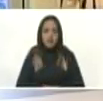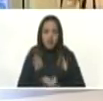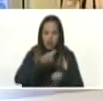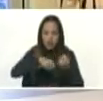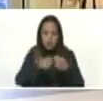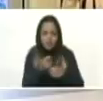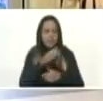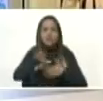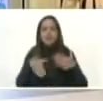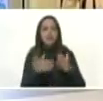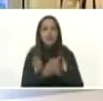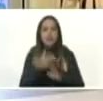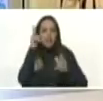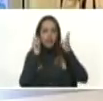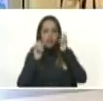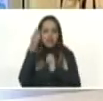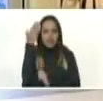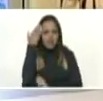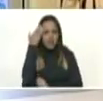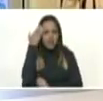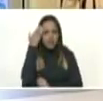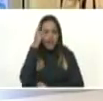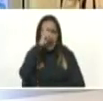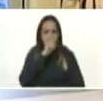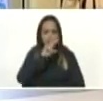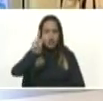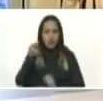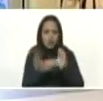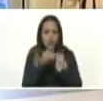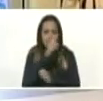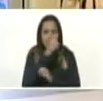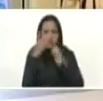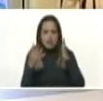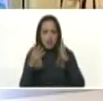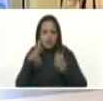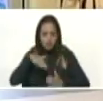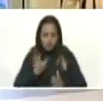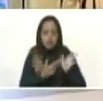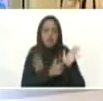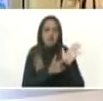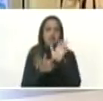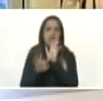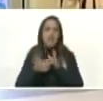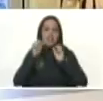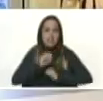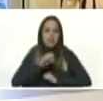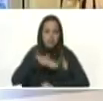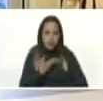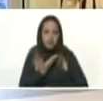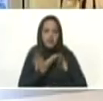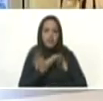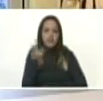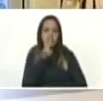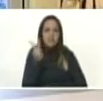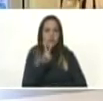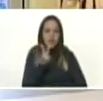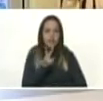comerciante, todos los que me escuchan saben que el año 2019 hemos demostrado que sí se puede